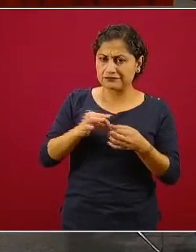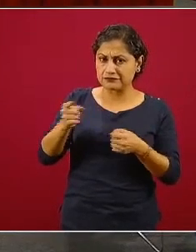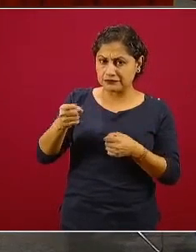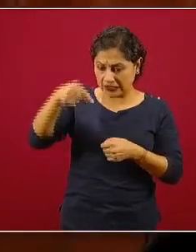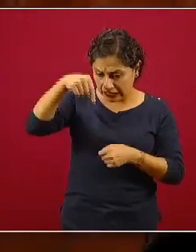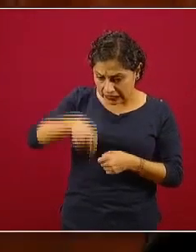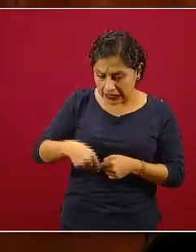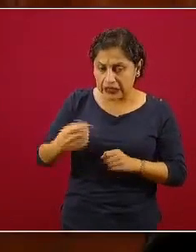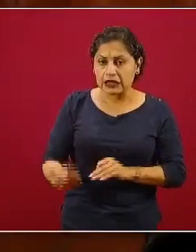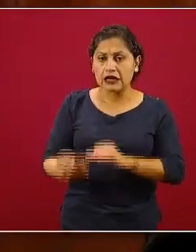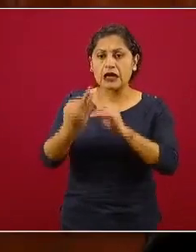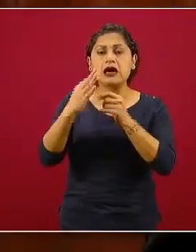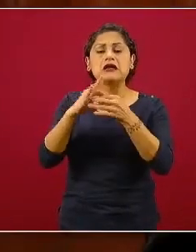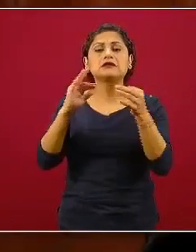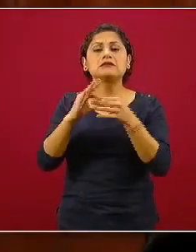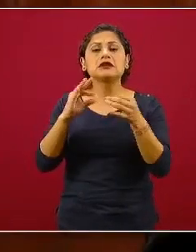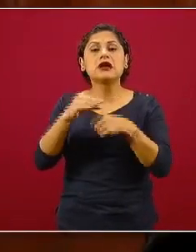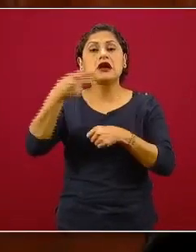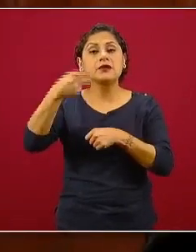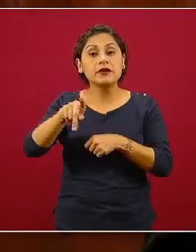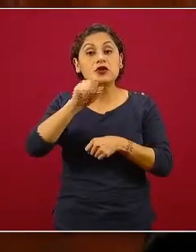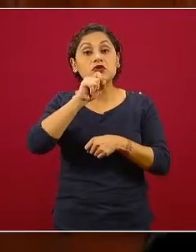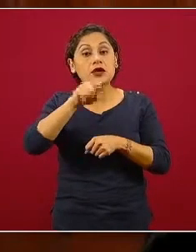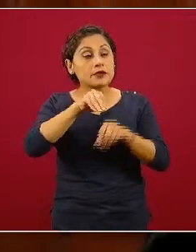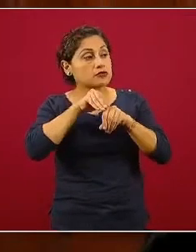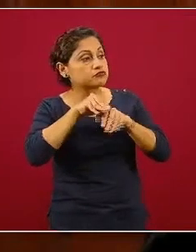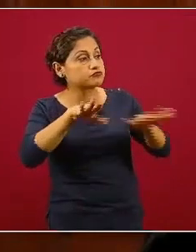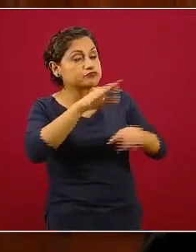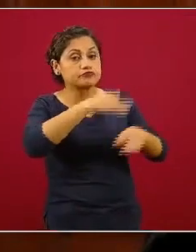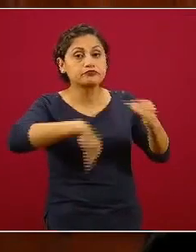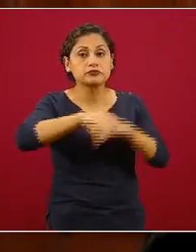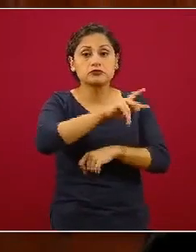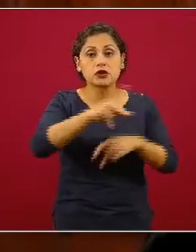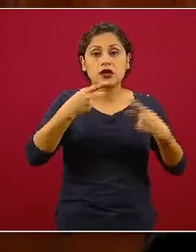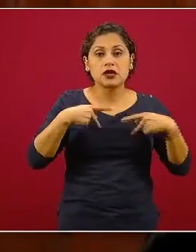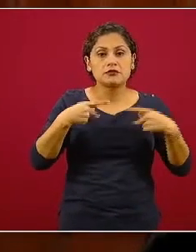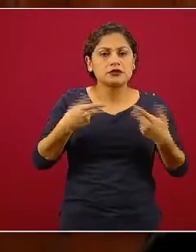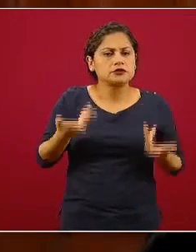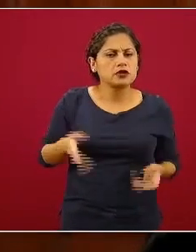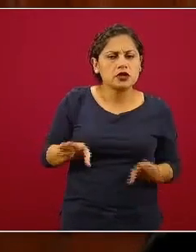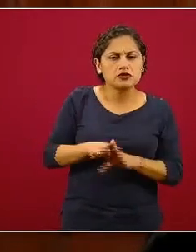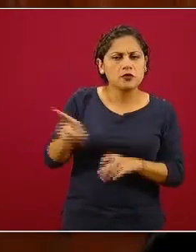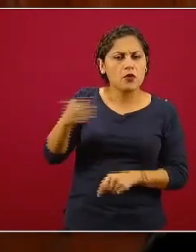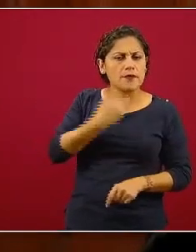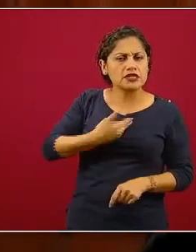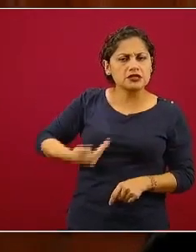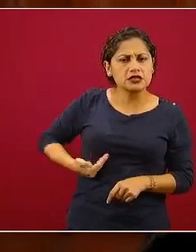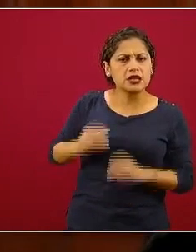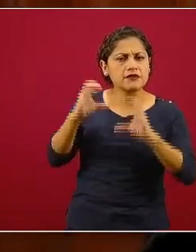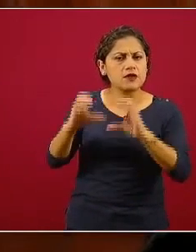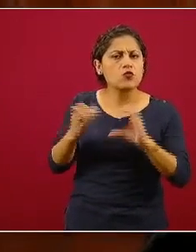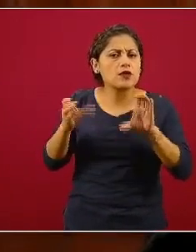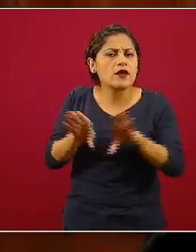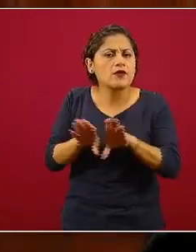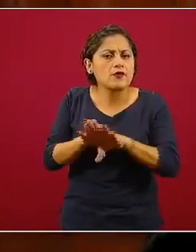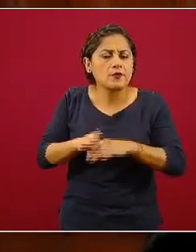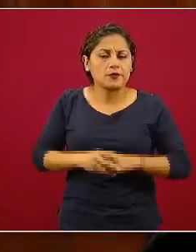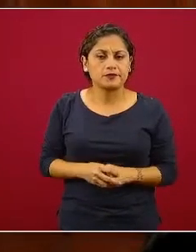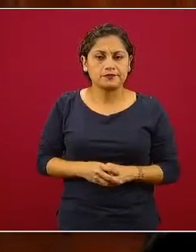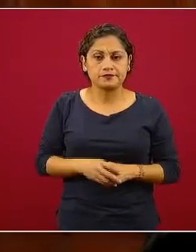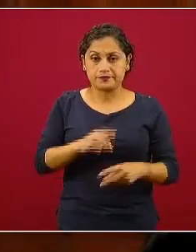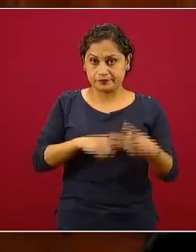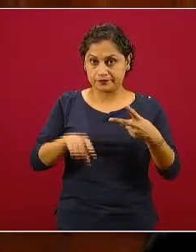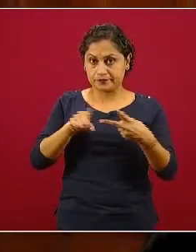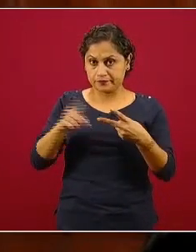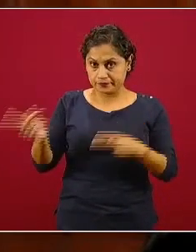sino a todo el país, cuáles serían las medidas en las del presidente. Y una segunda y última, que